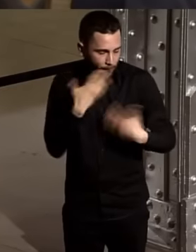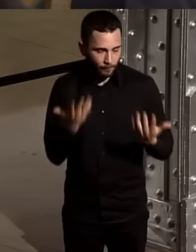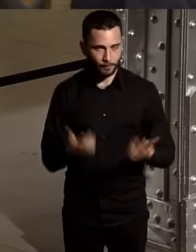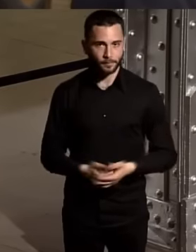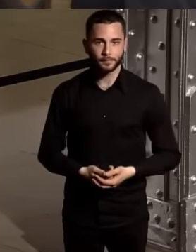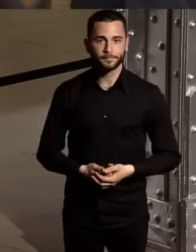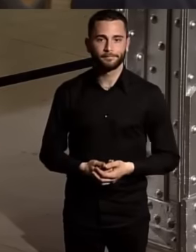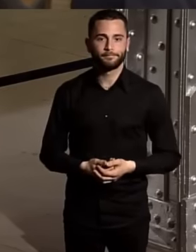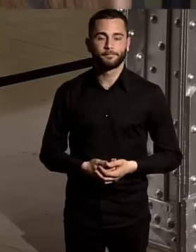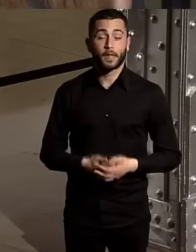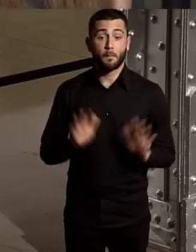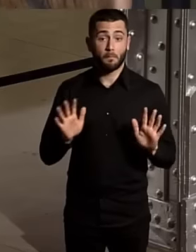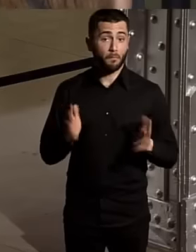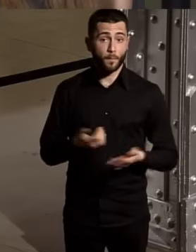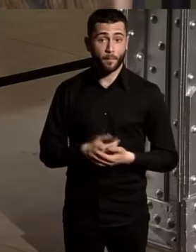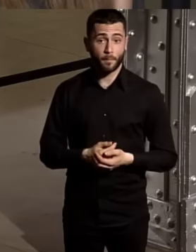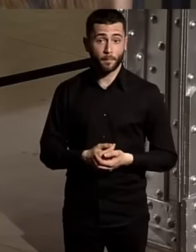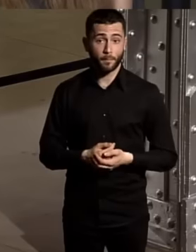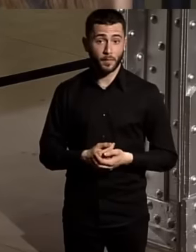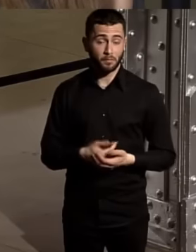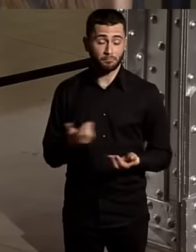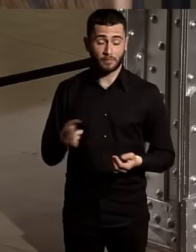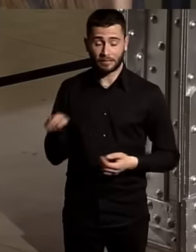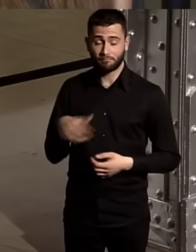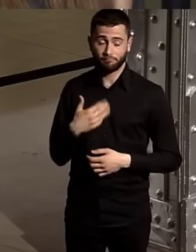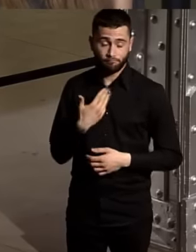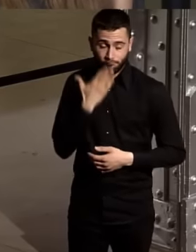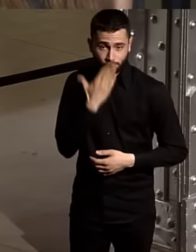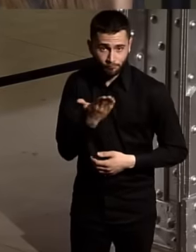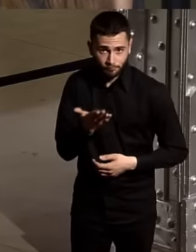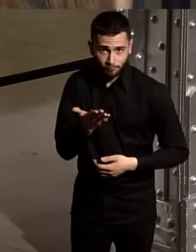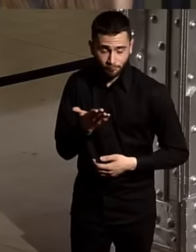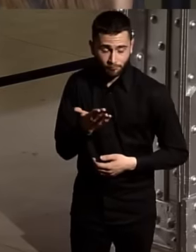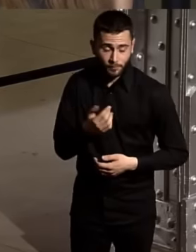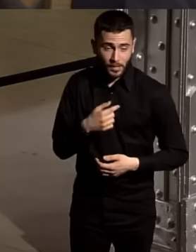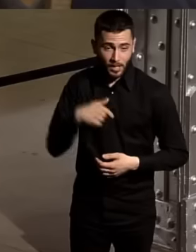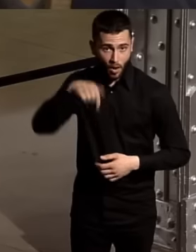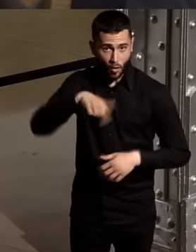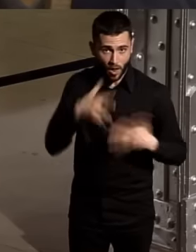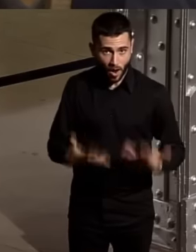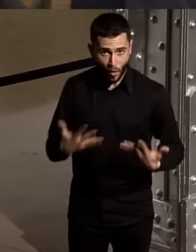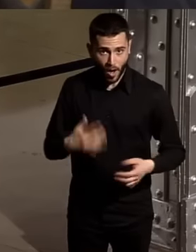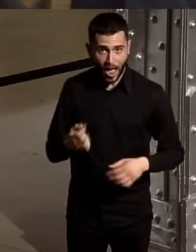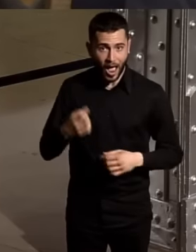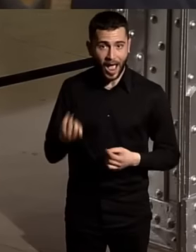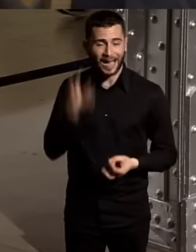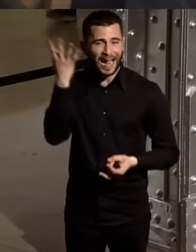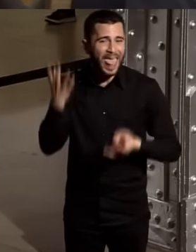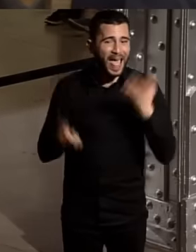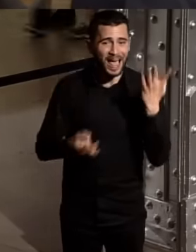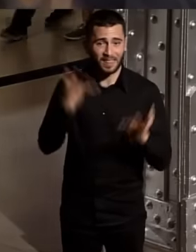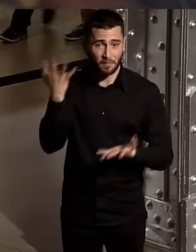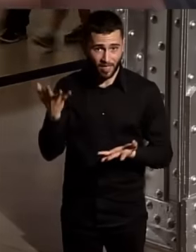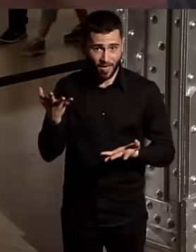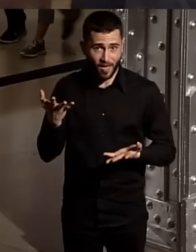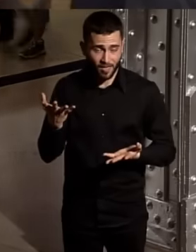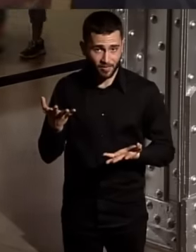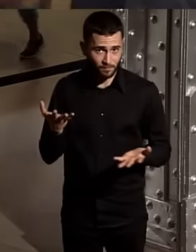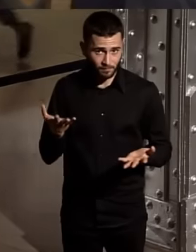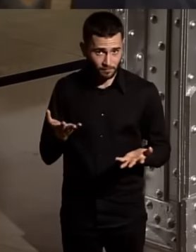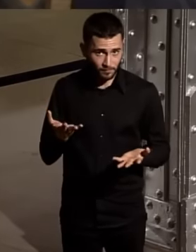poco sin embargo él reconocía que hoy en día pues lo que es la creatividad como tal debería estar en